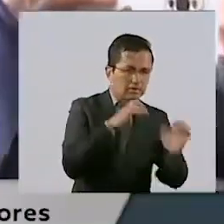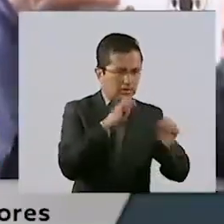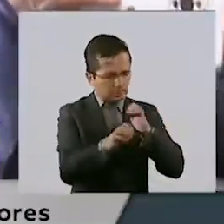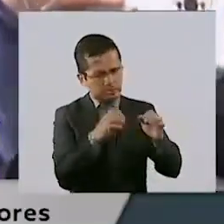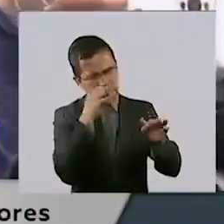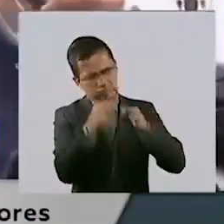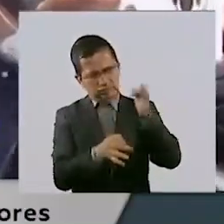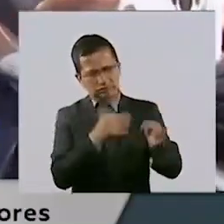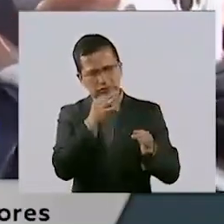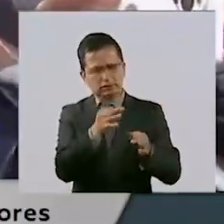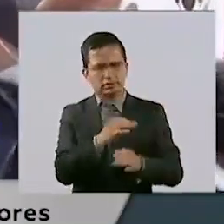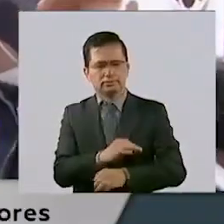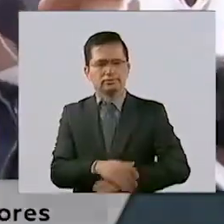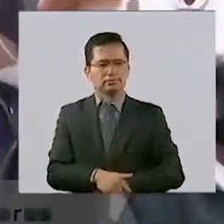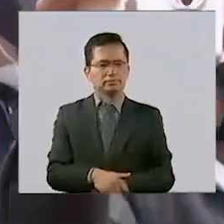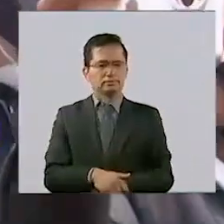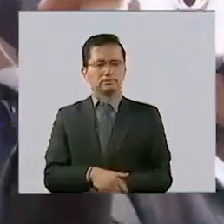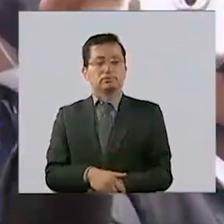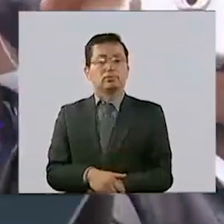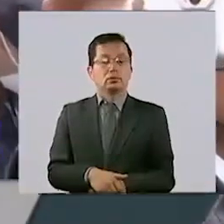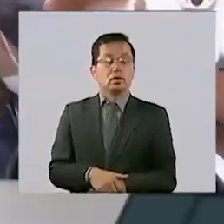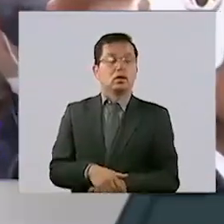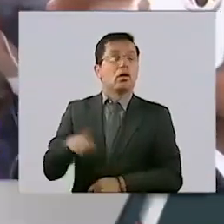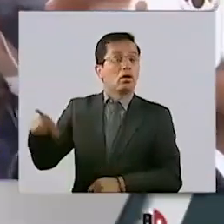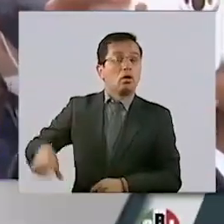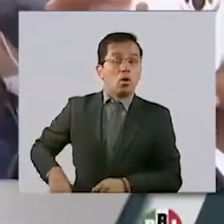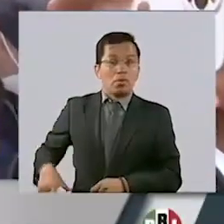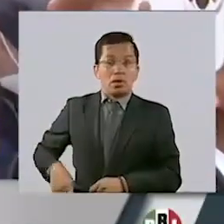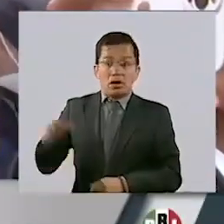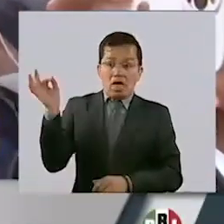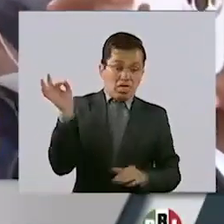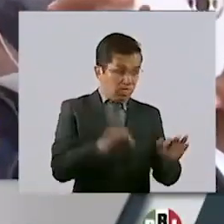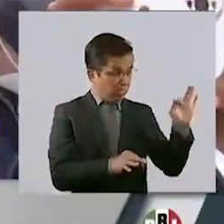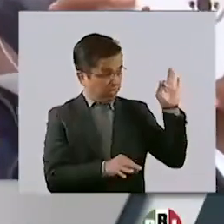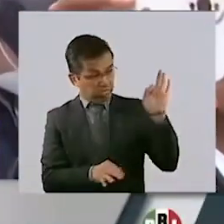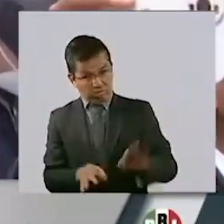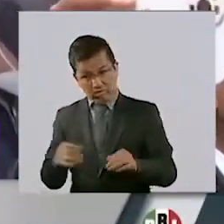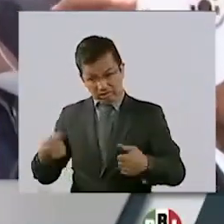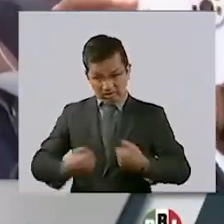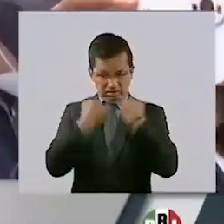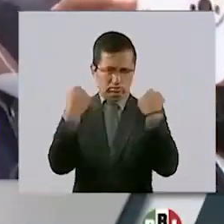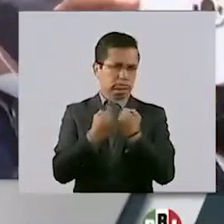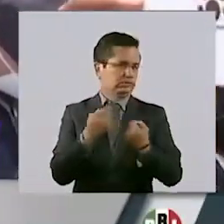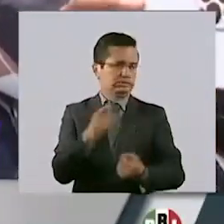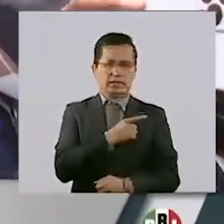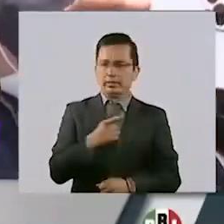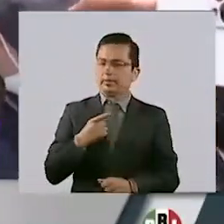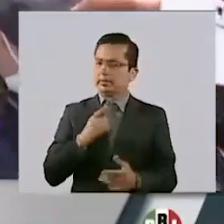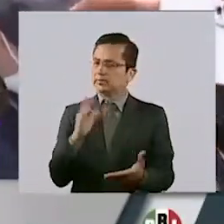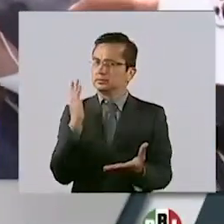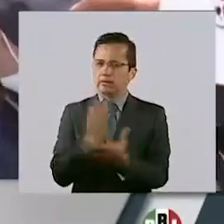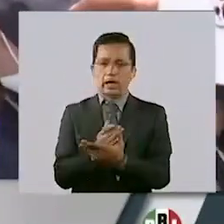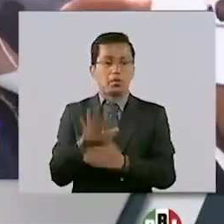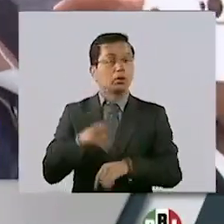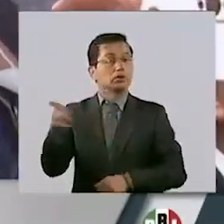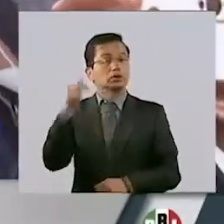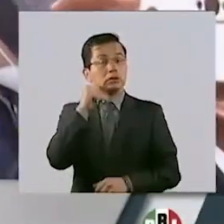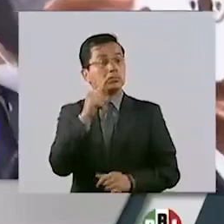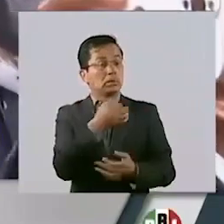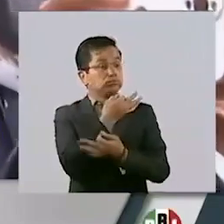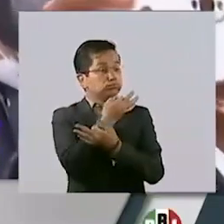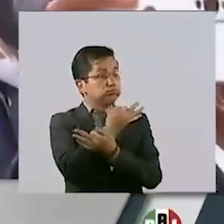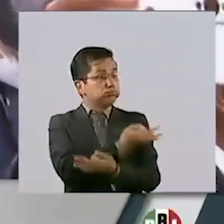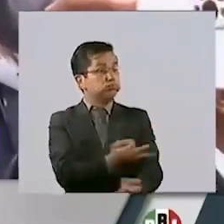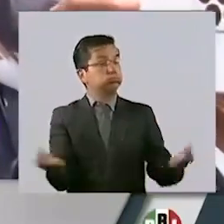Creemos que este gobierno debe dejar la polarización en el hecho de condenar públicamente a los periodistas, porque esto